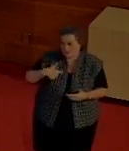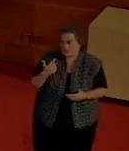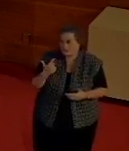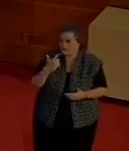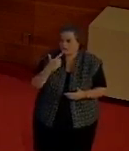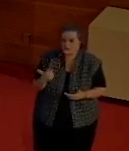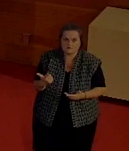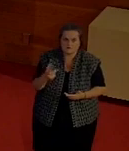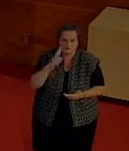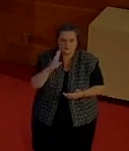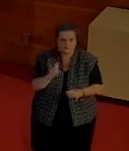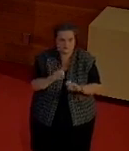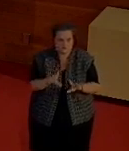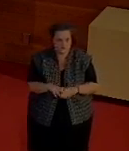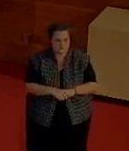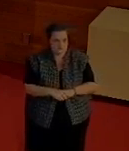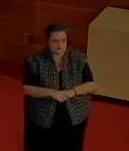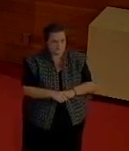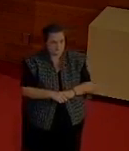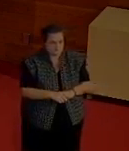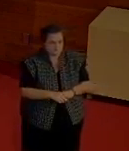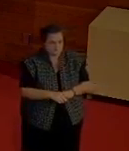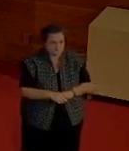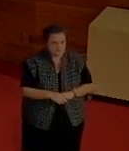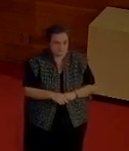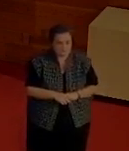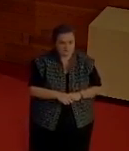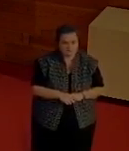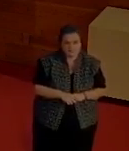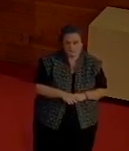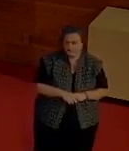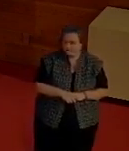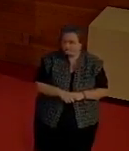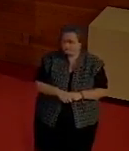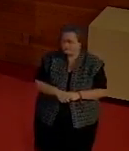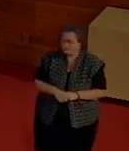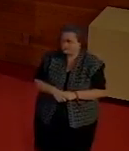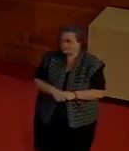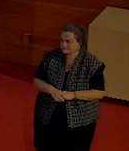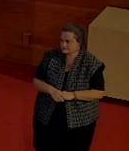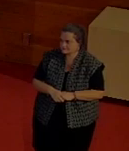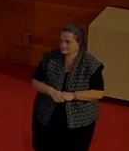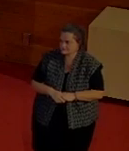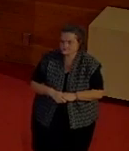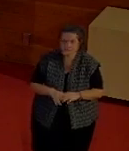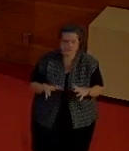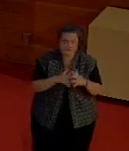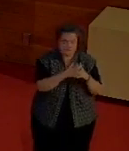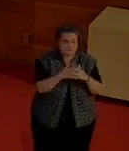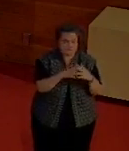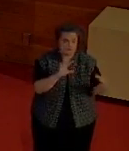favor eh Pues de ese modo no vas a conseguir mucho sin desmarcar noos eh de como digo de de Estados